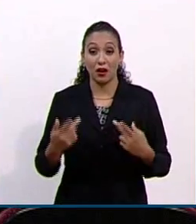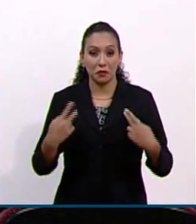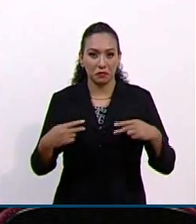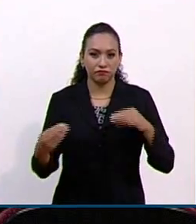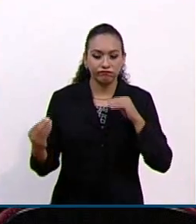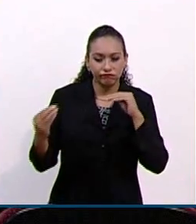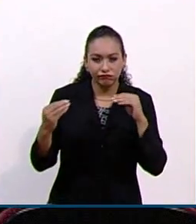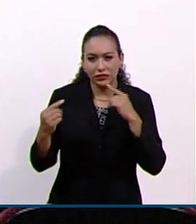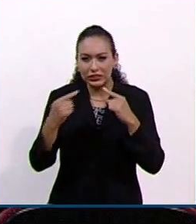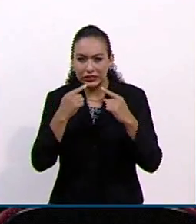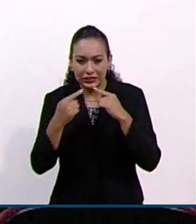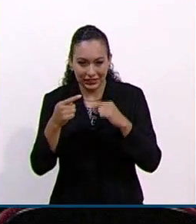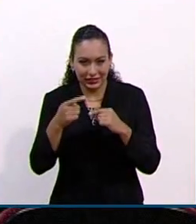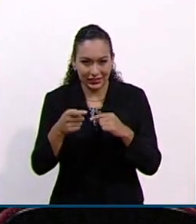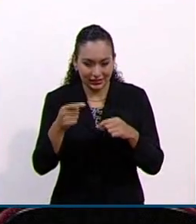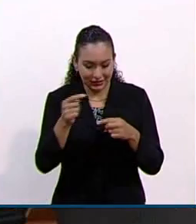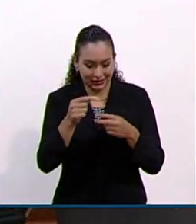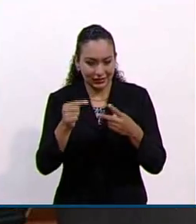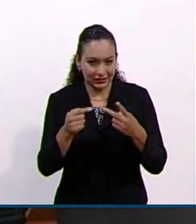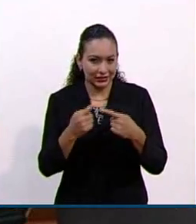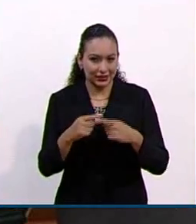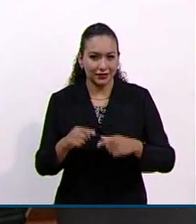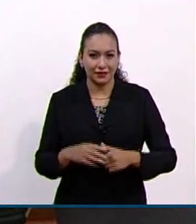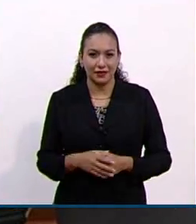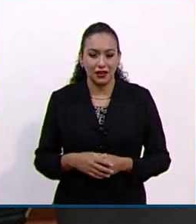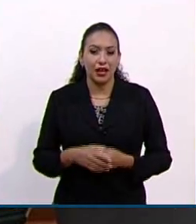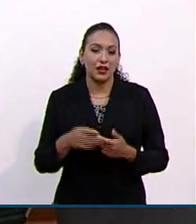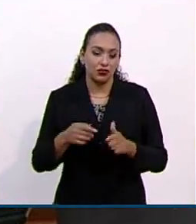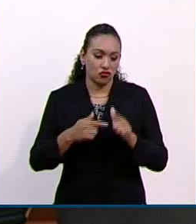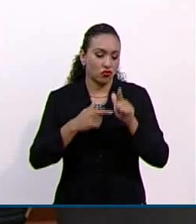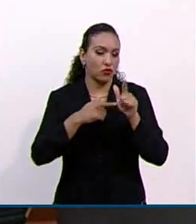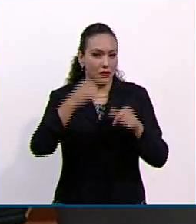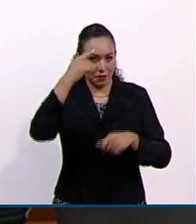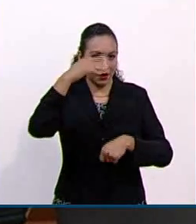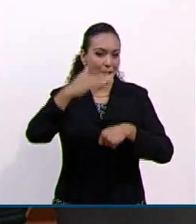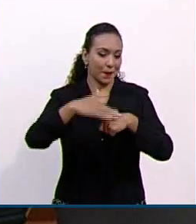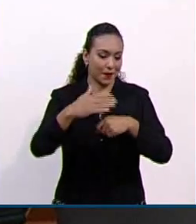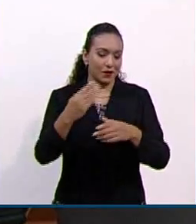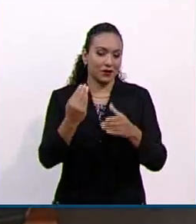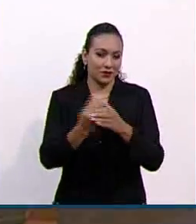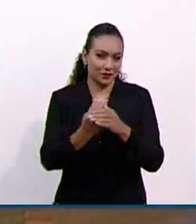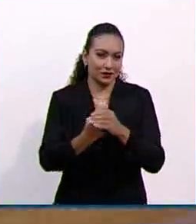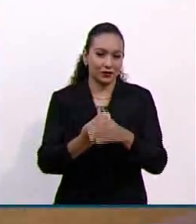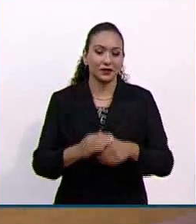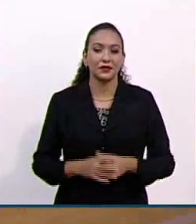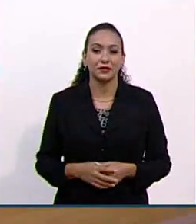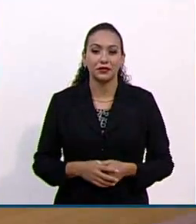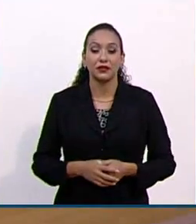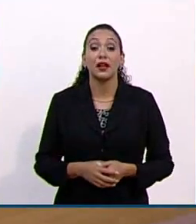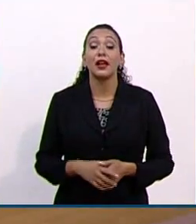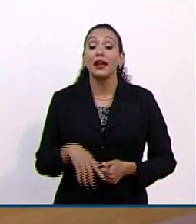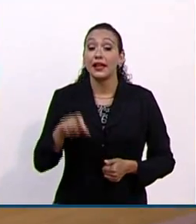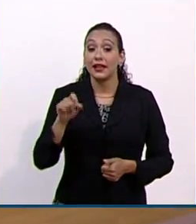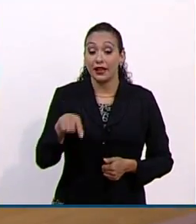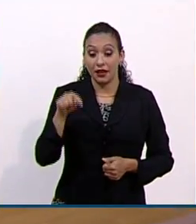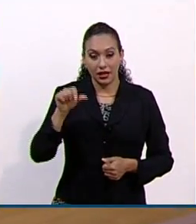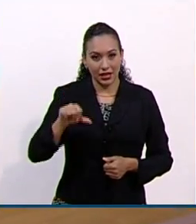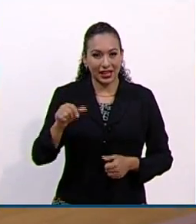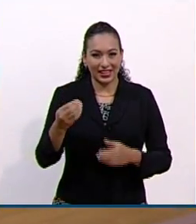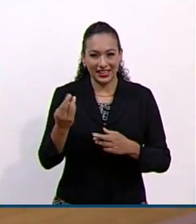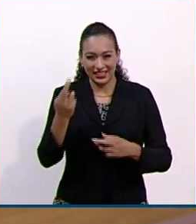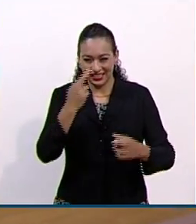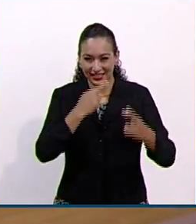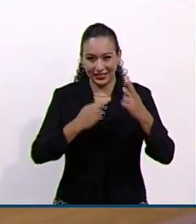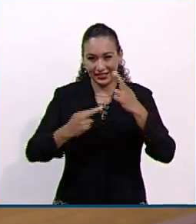análisis respecto de estas acciones y de estos temas continuará en la próxima sesión pública. También en esta sesión, previo